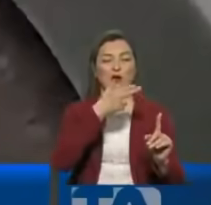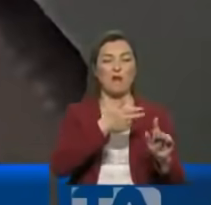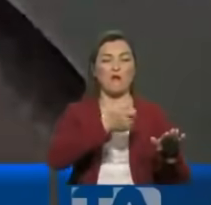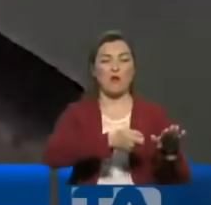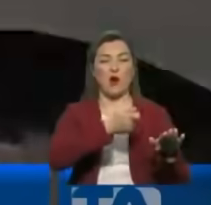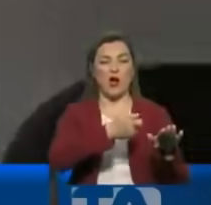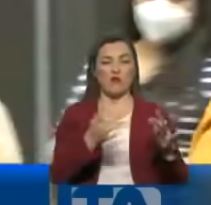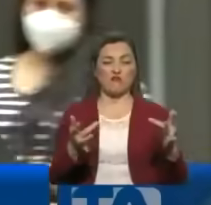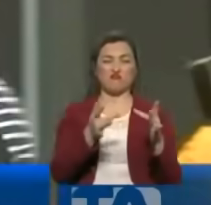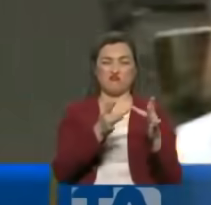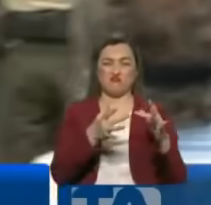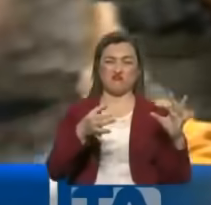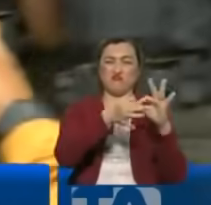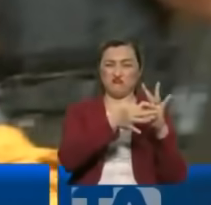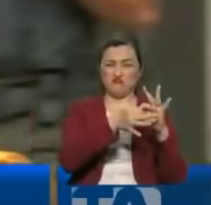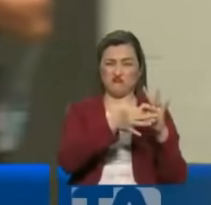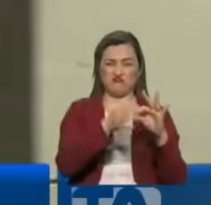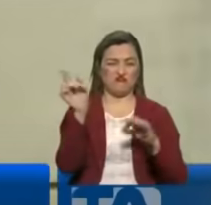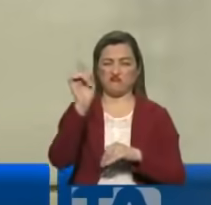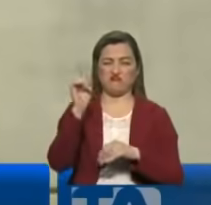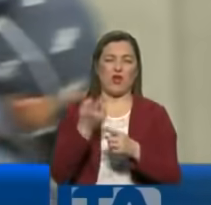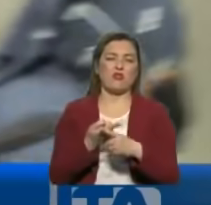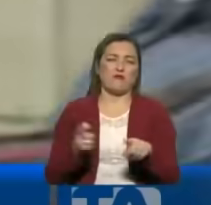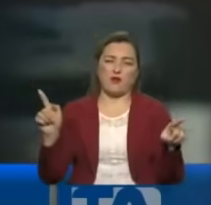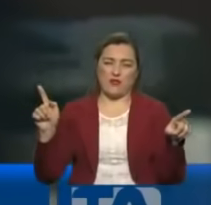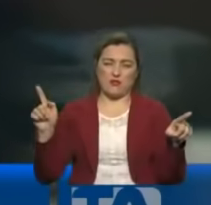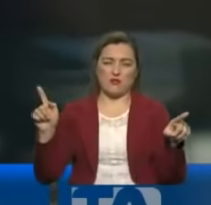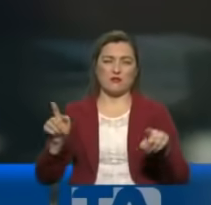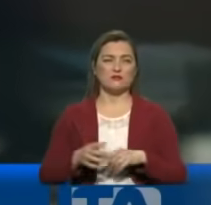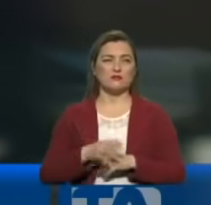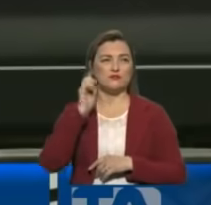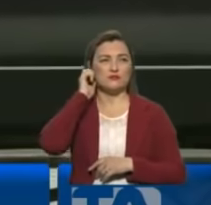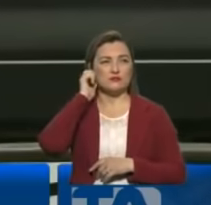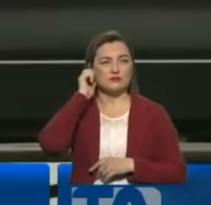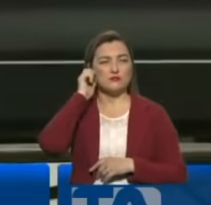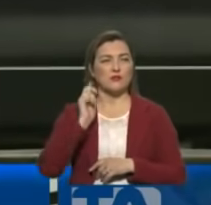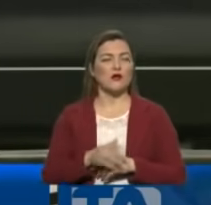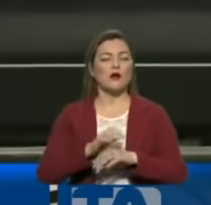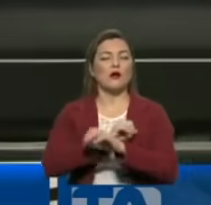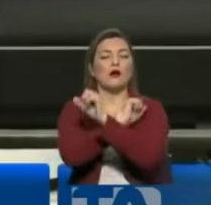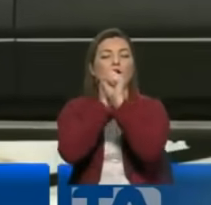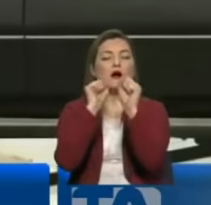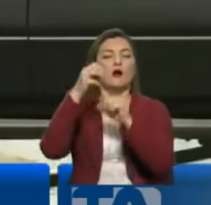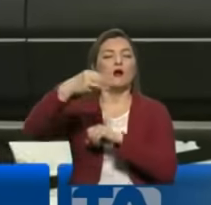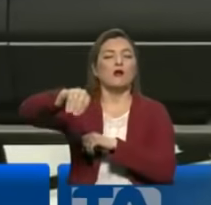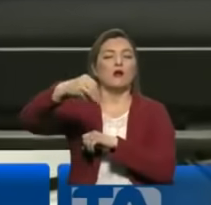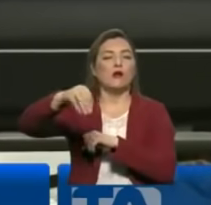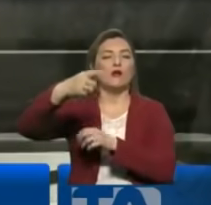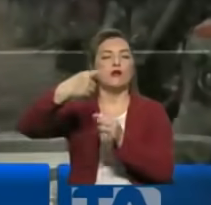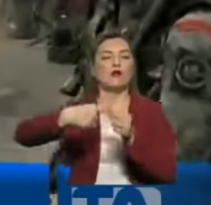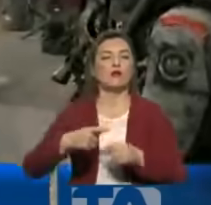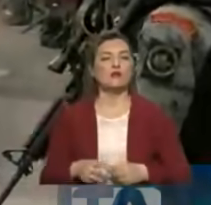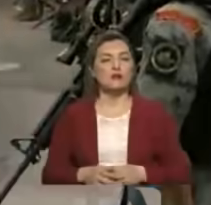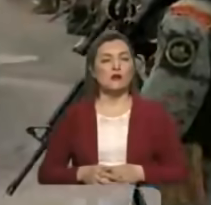de Harrison Salcedo, abogado del otrora líder de los choneros, alias JL, suscitado la mañana de este miércoles en